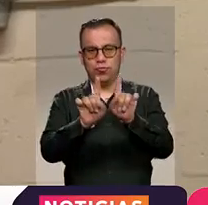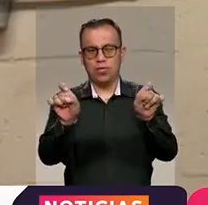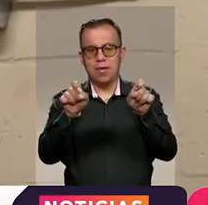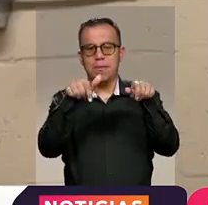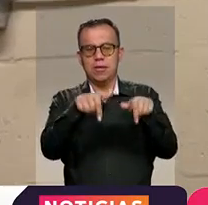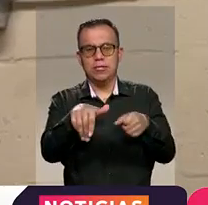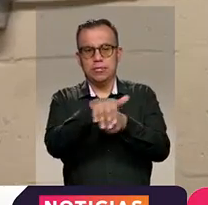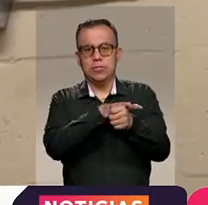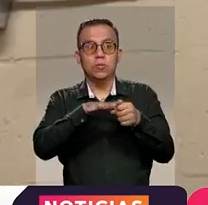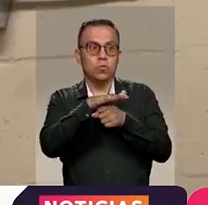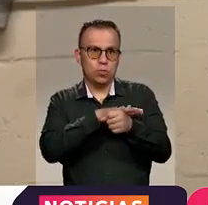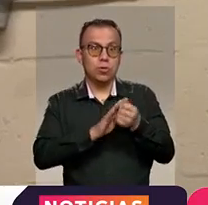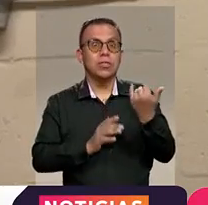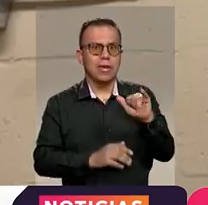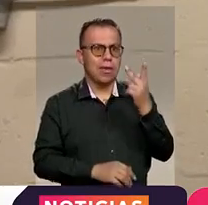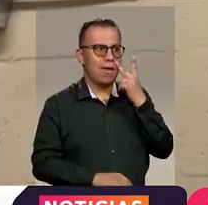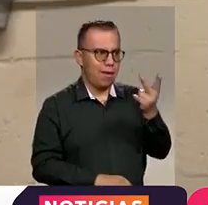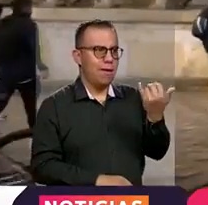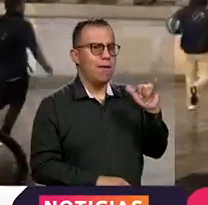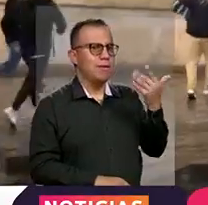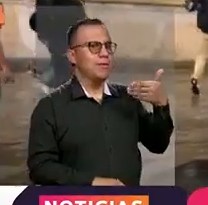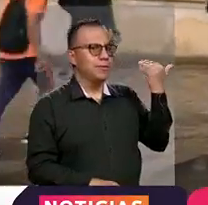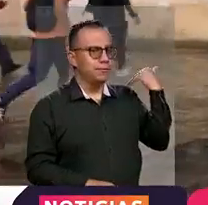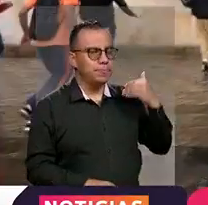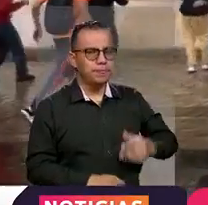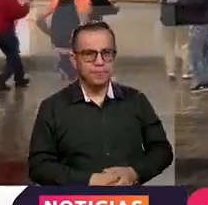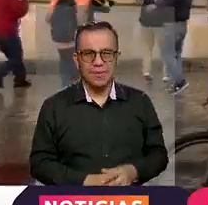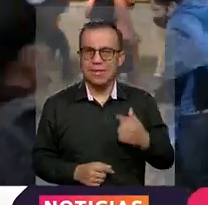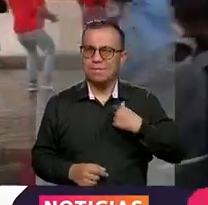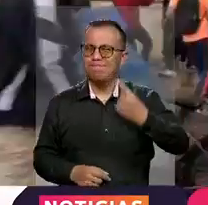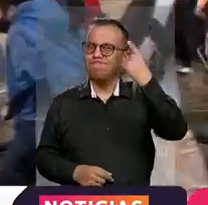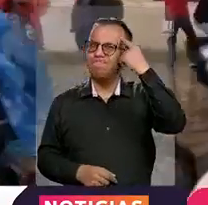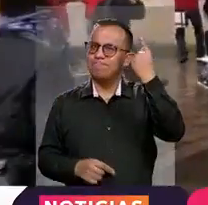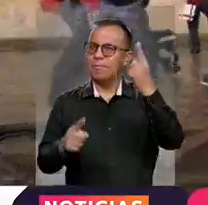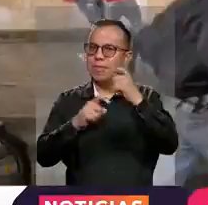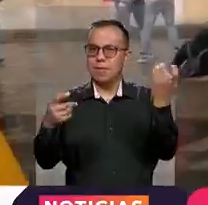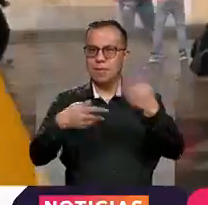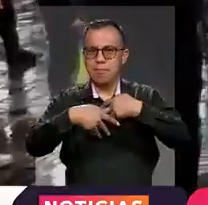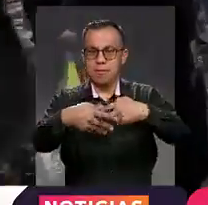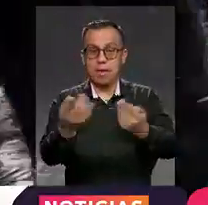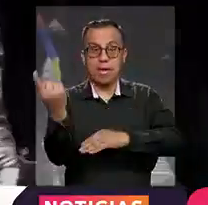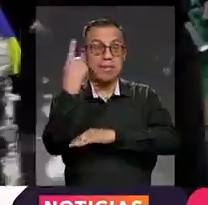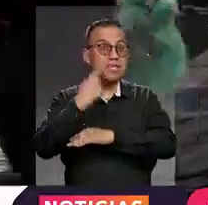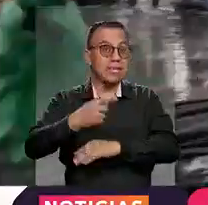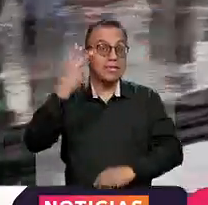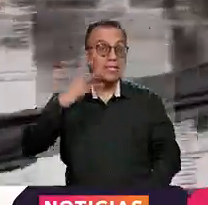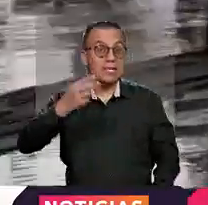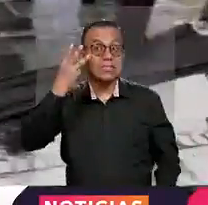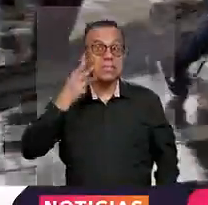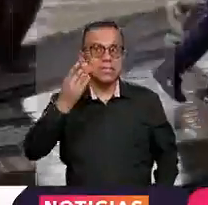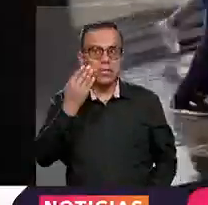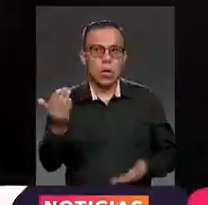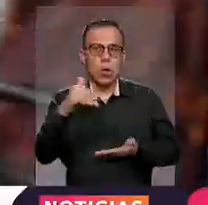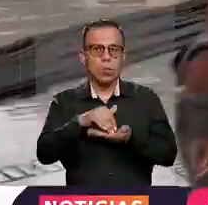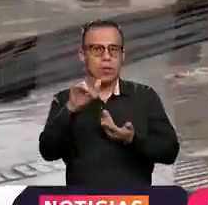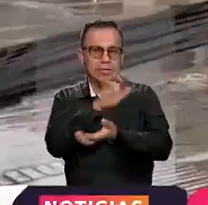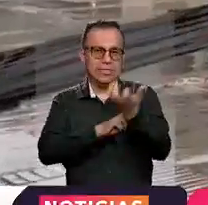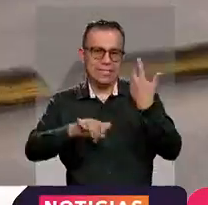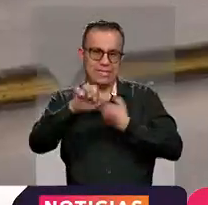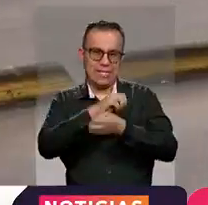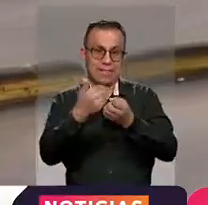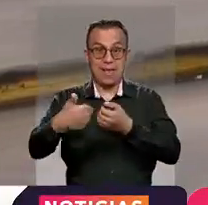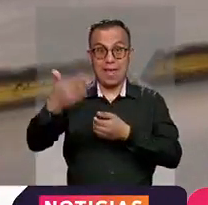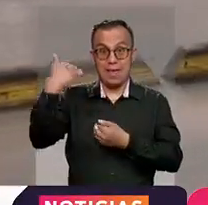de situaciones que ya hemos visto en otros momentos. Temen saqueos, que las marchas vuelvan a durar varios días, que se retome el desorden presentado en